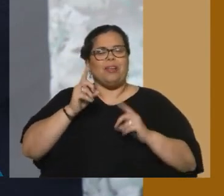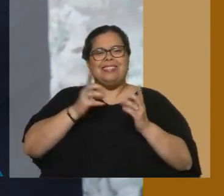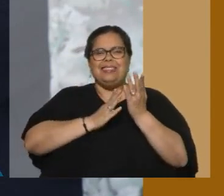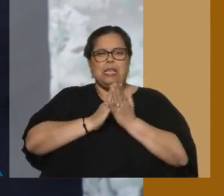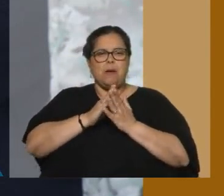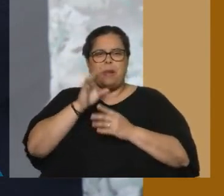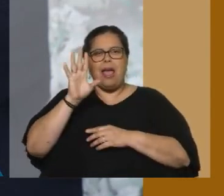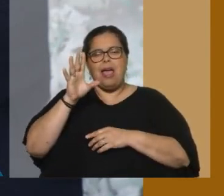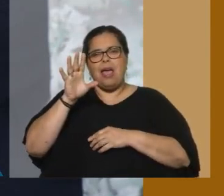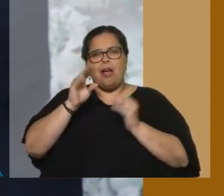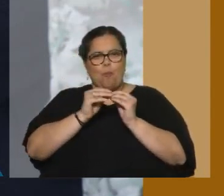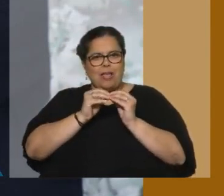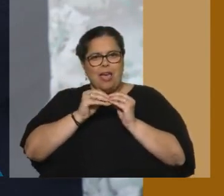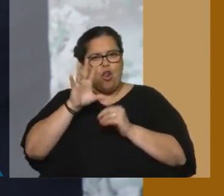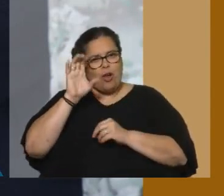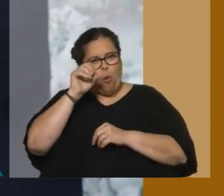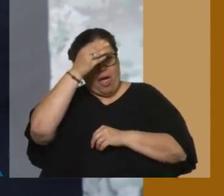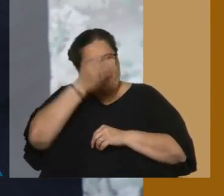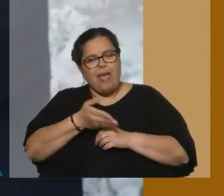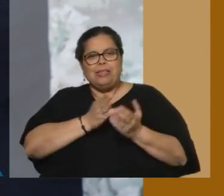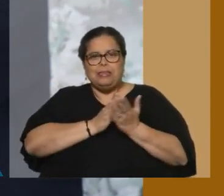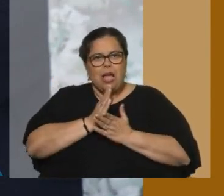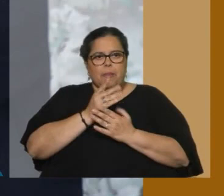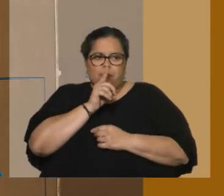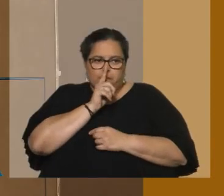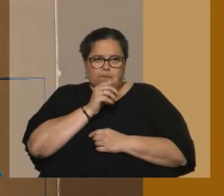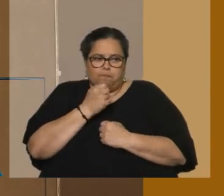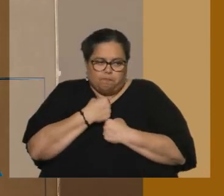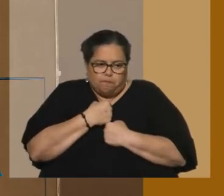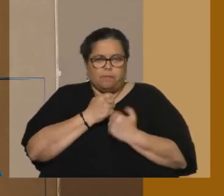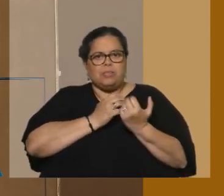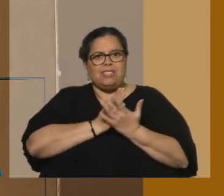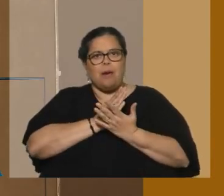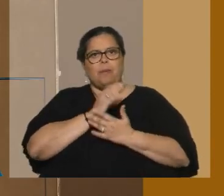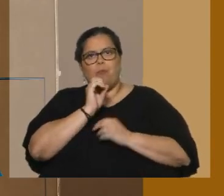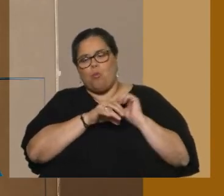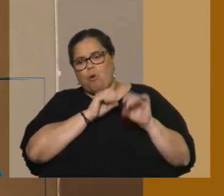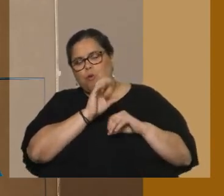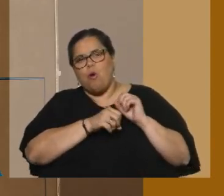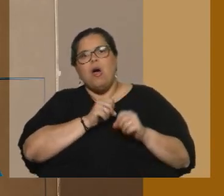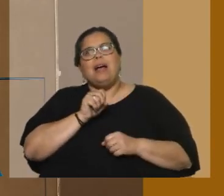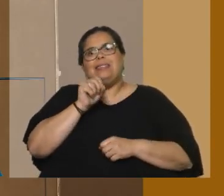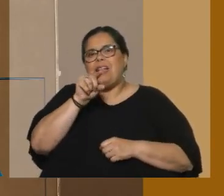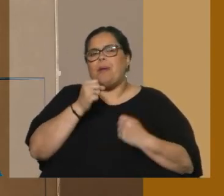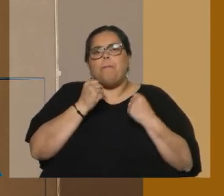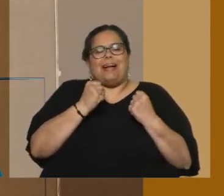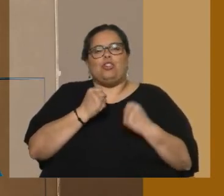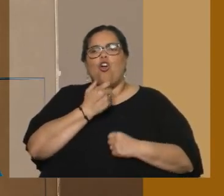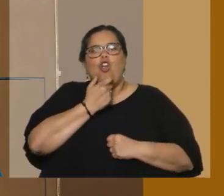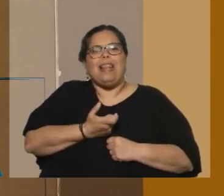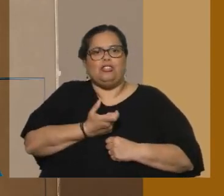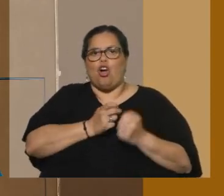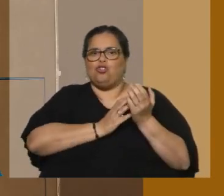retraído callado que era objeto de burlas permanentes su pasión por los Rolling Stones se mantiene intacta desde su